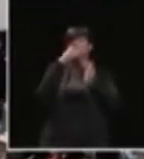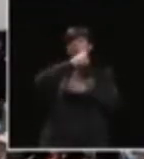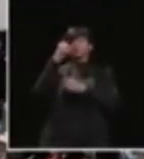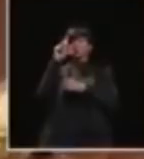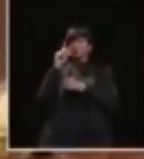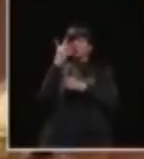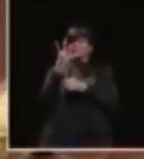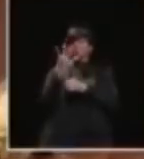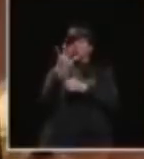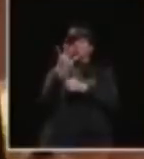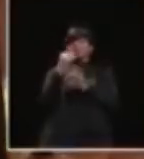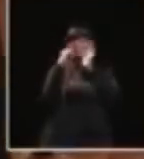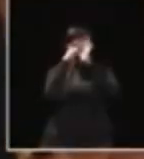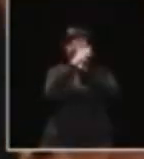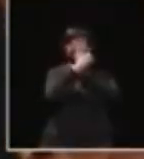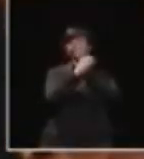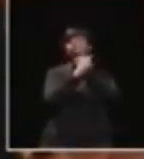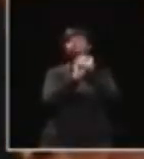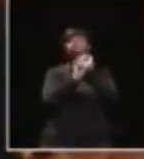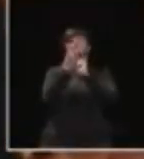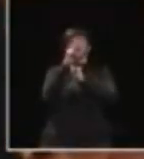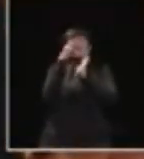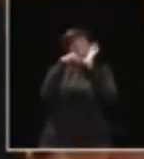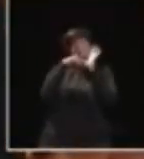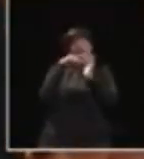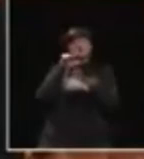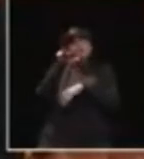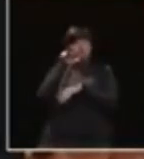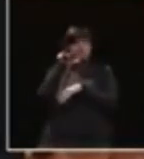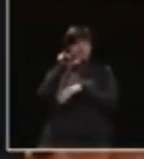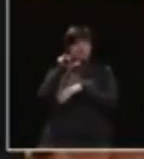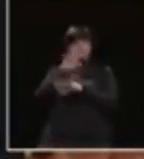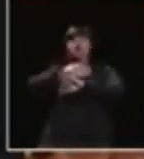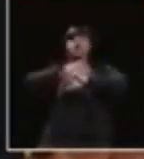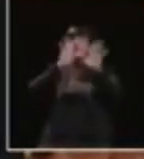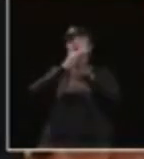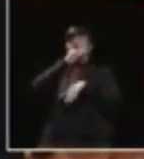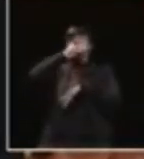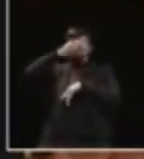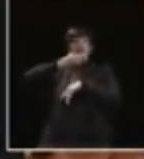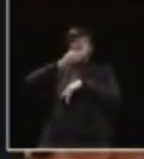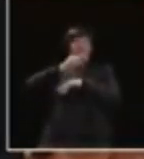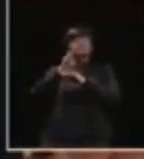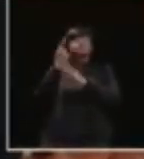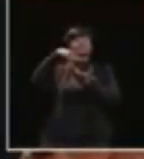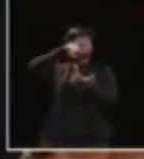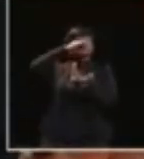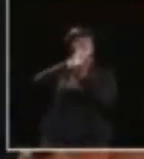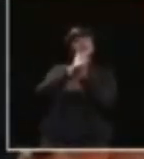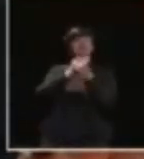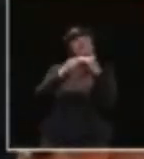8634, diagonal 2018, dictado en el expediente